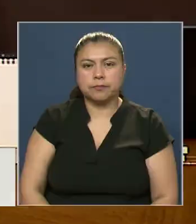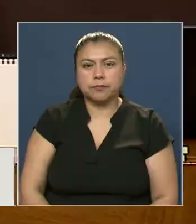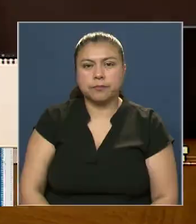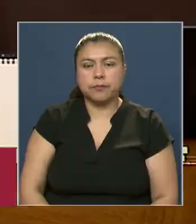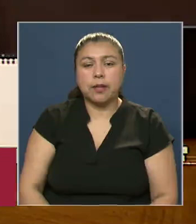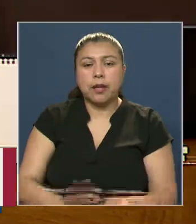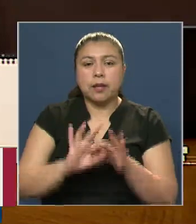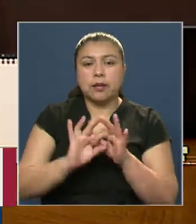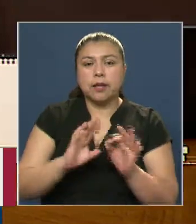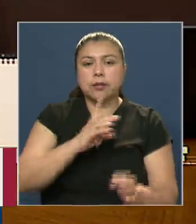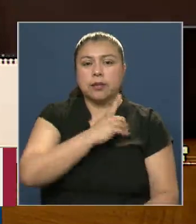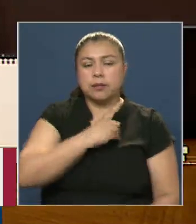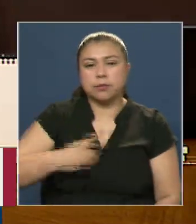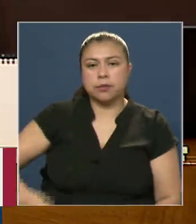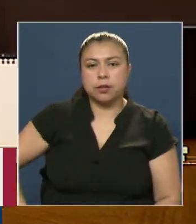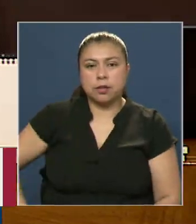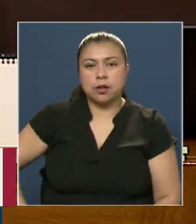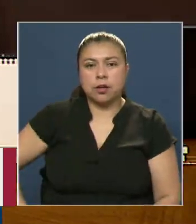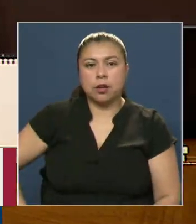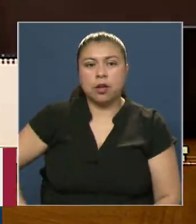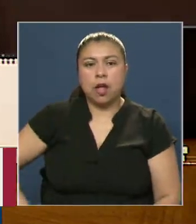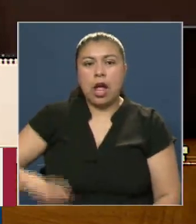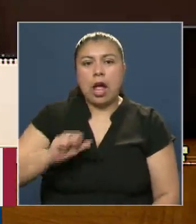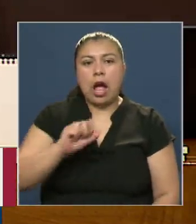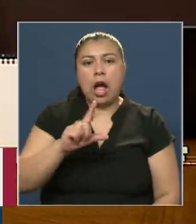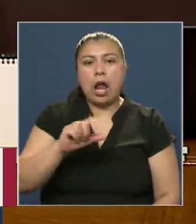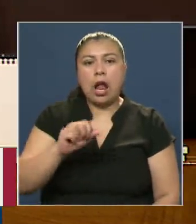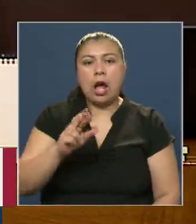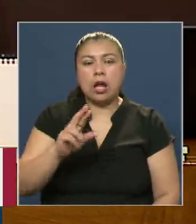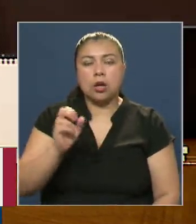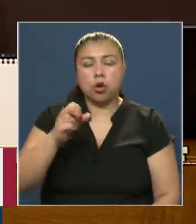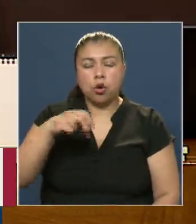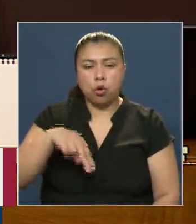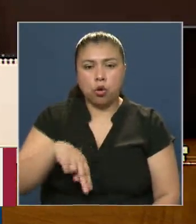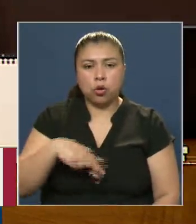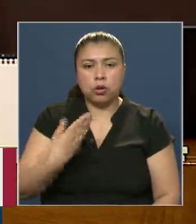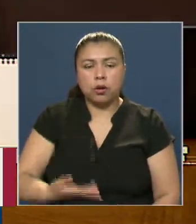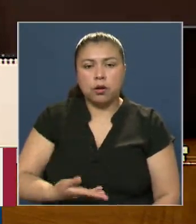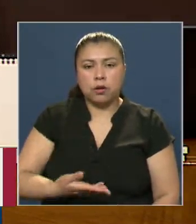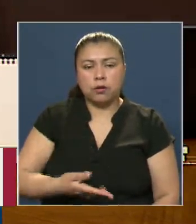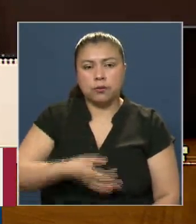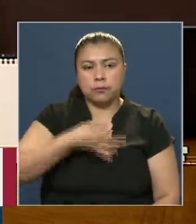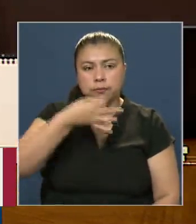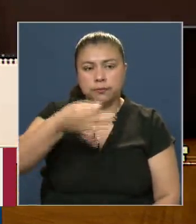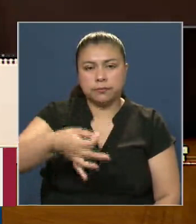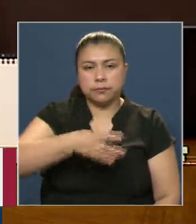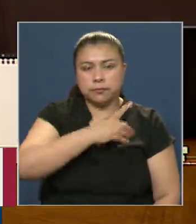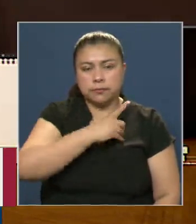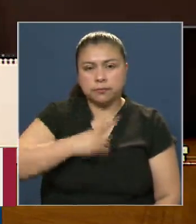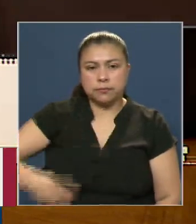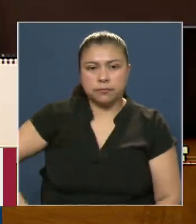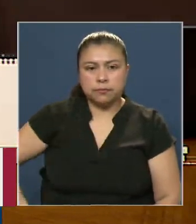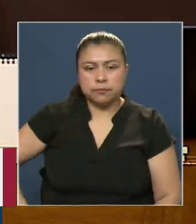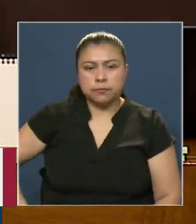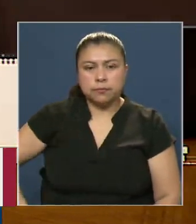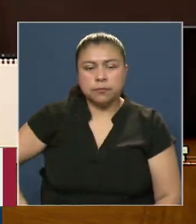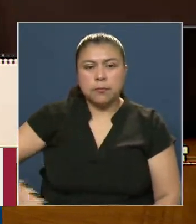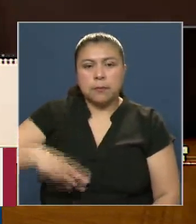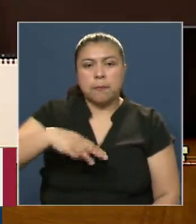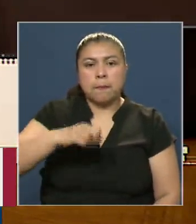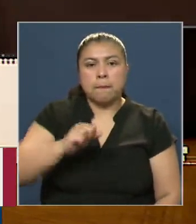Gracias, diputado Florcita Alarcón. A continuación, ofrezco la palabra al diputado don Marcelo